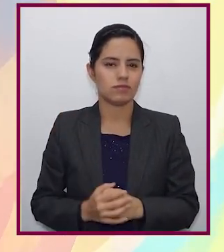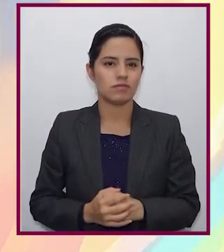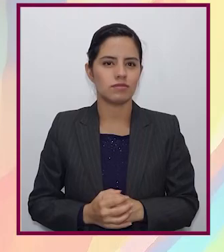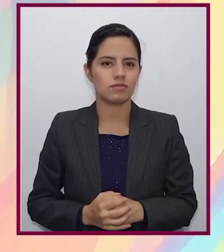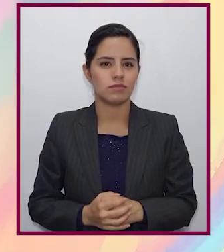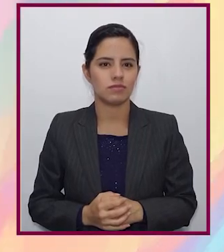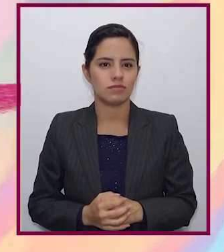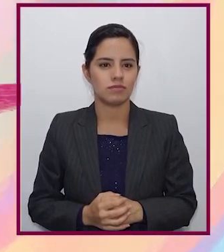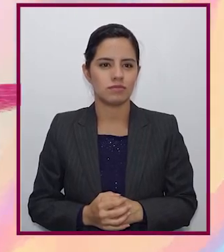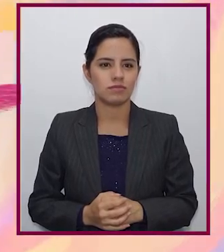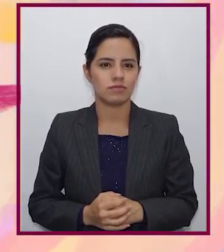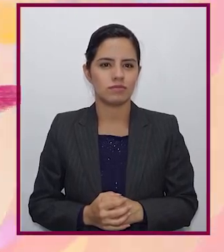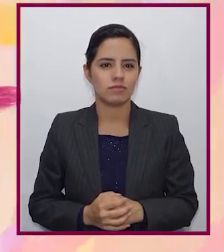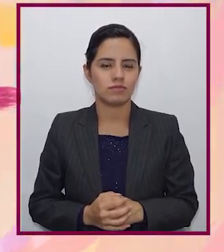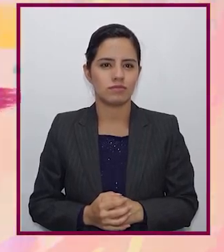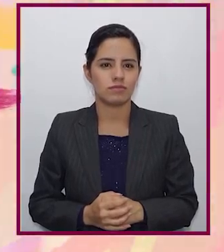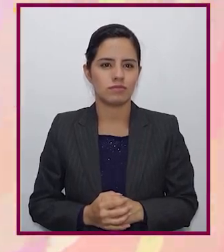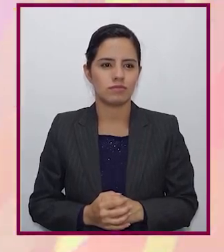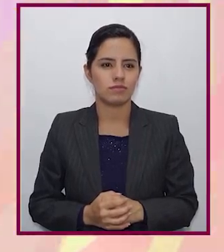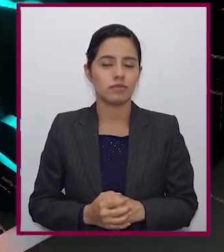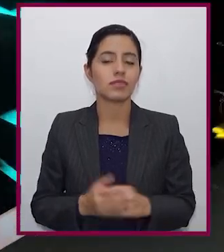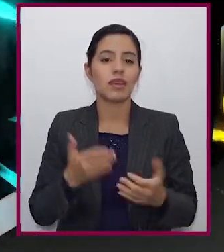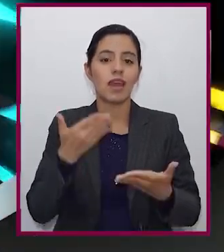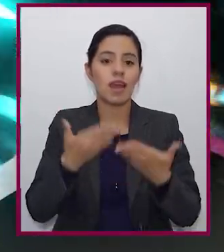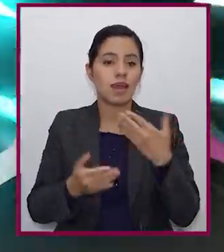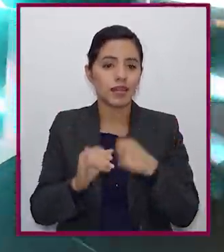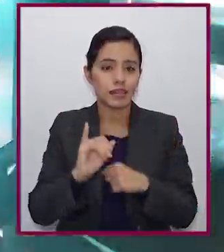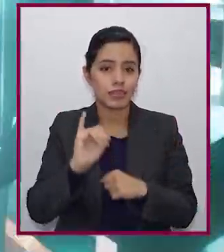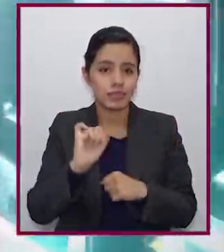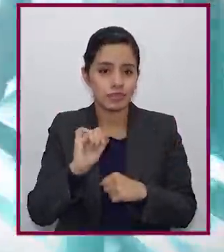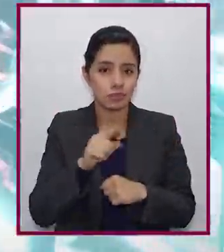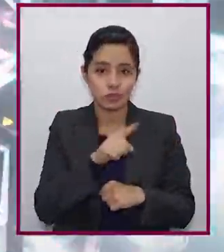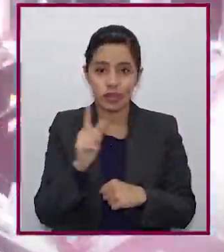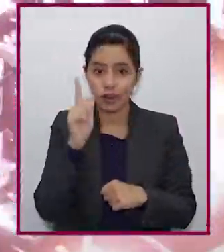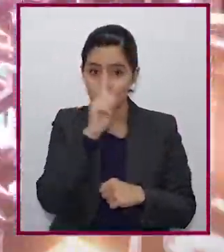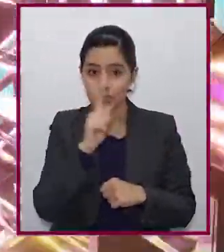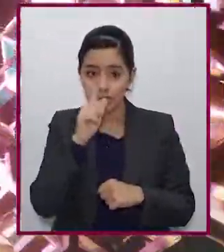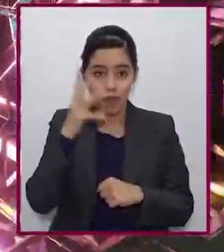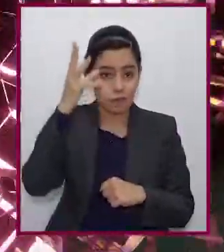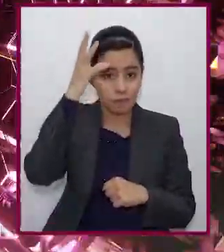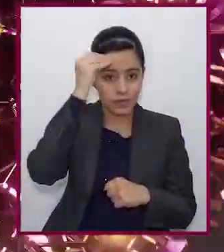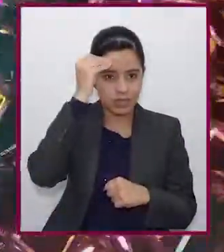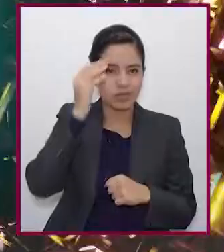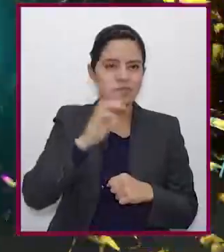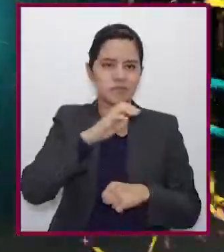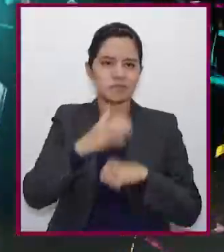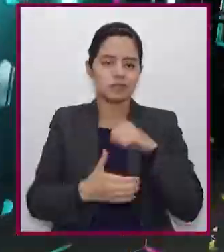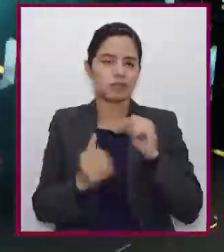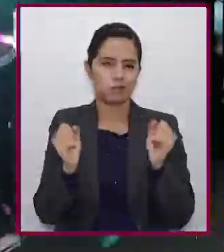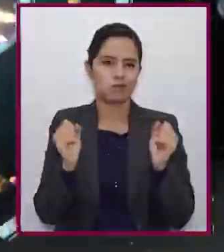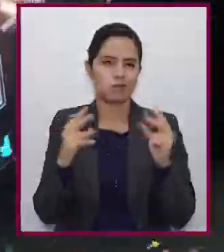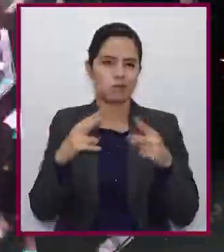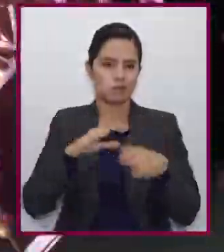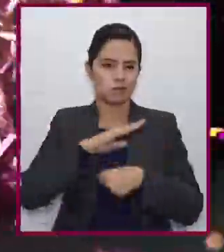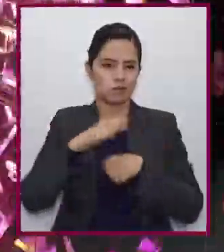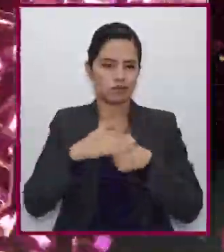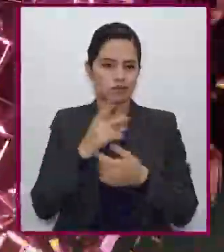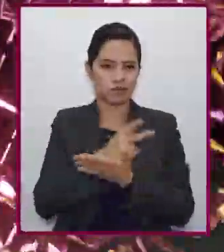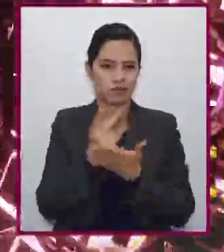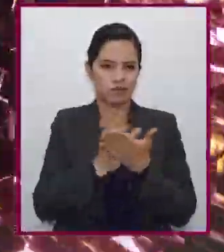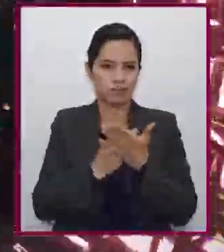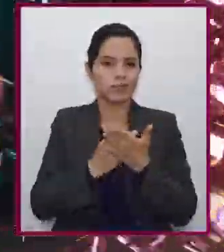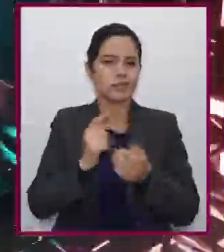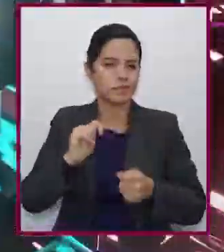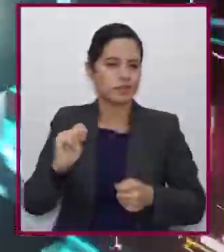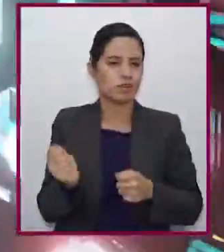youtube.com/Media Superior MXC. Y ahora sí, beatboxers lingüistas, eso es todo por hoy. Nos vemos en otra emisión de